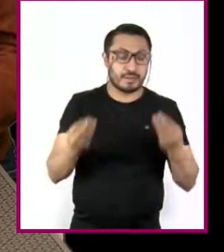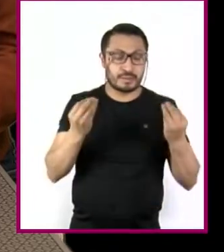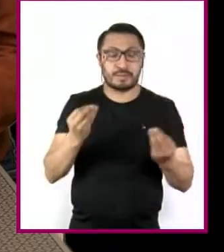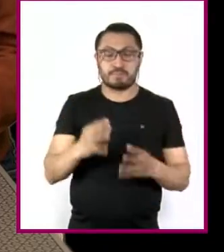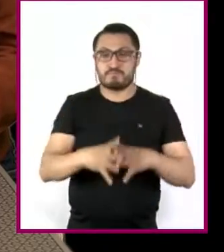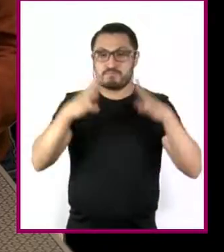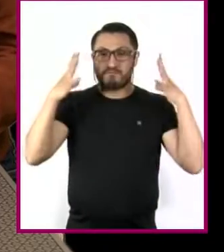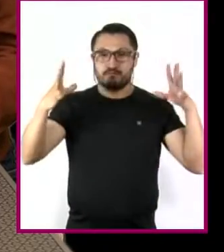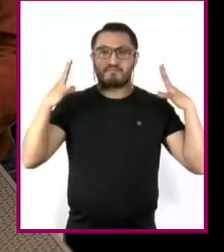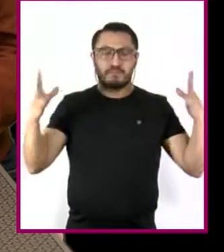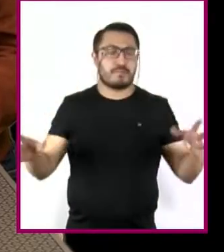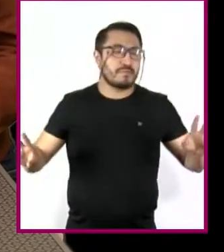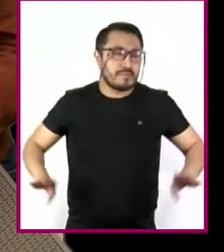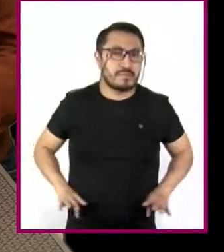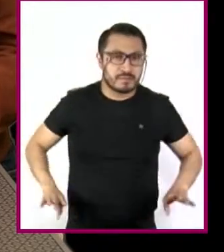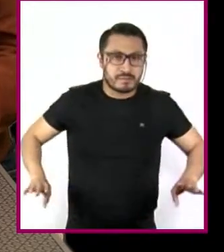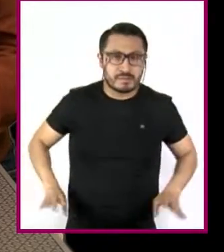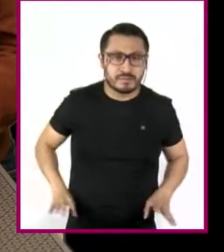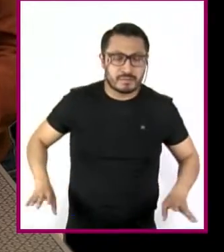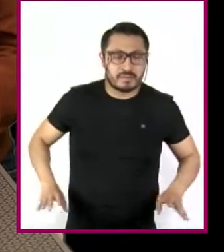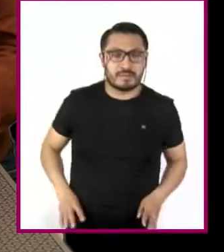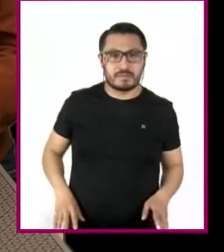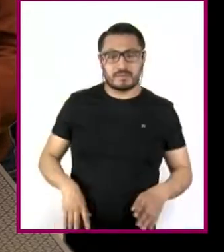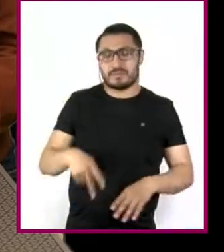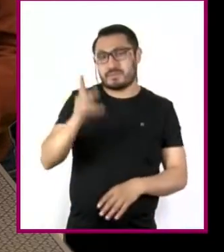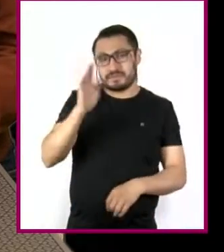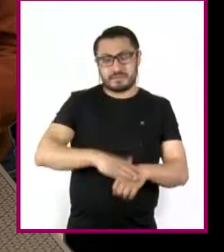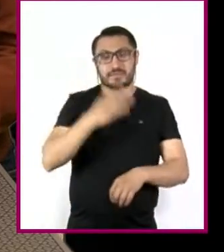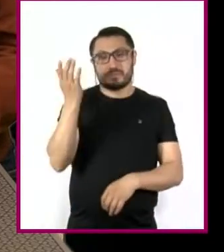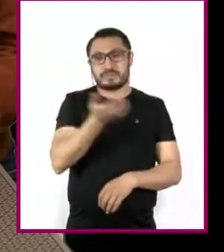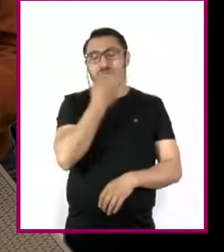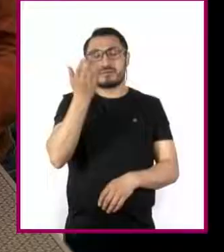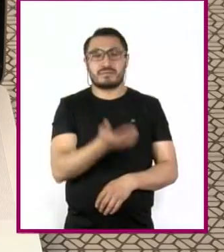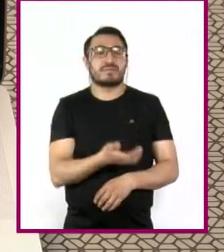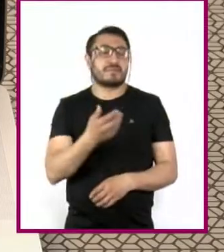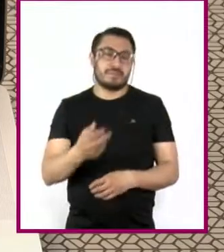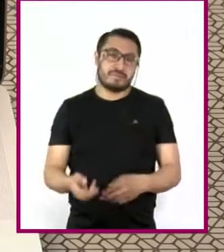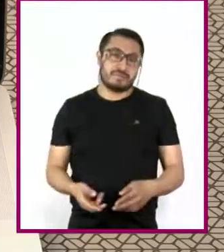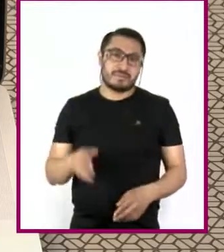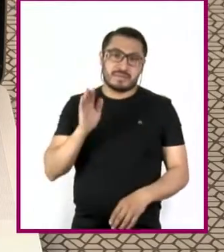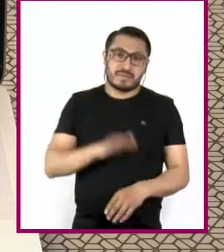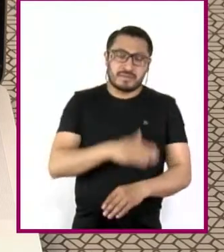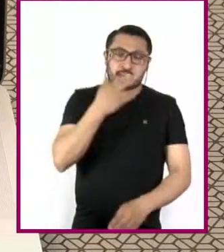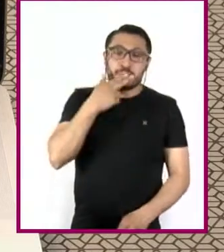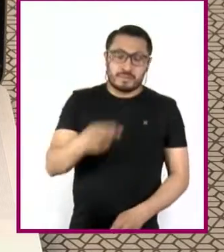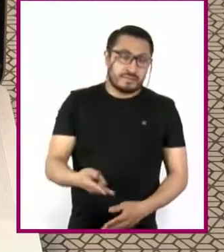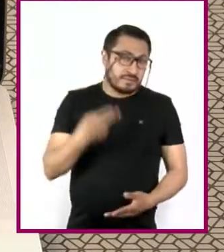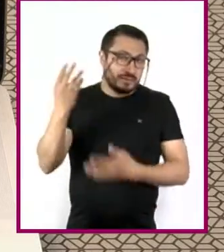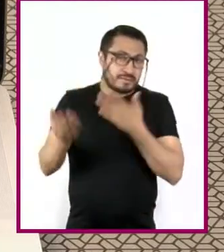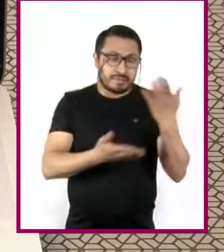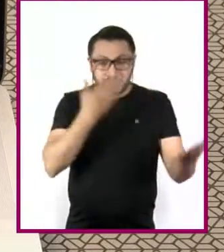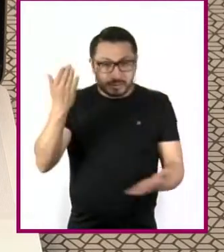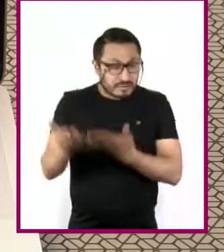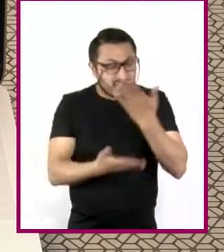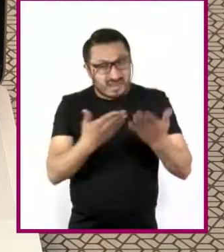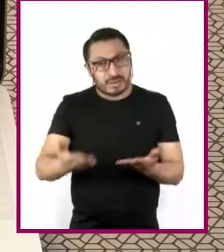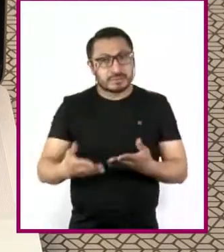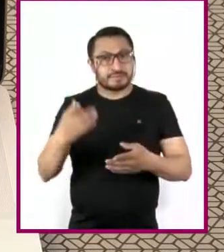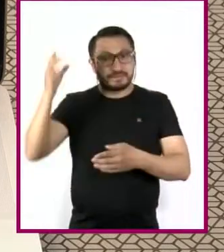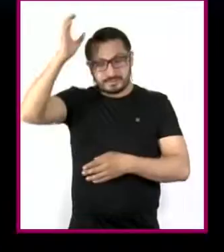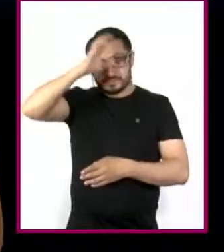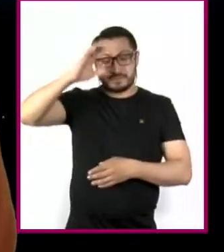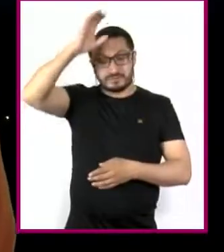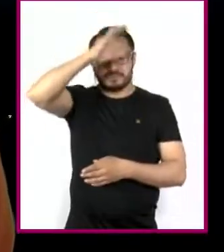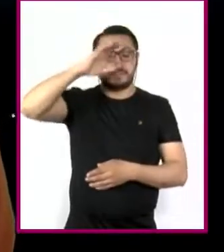cantidad de elementos, pero estos serían como los más comunes o los que más se estudian en múltiples áreas de la